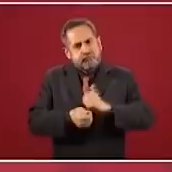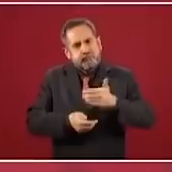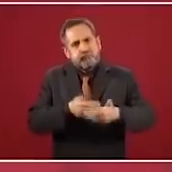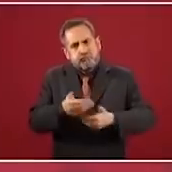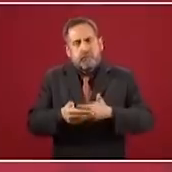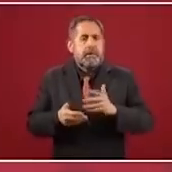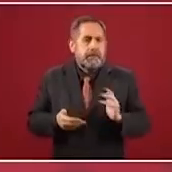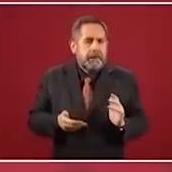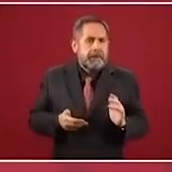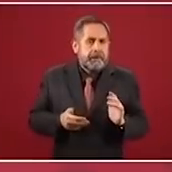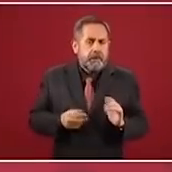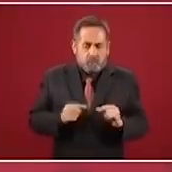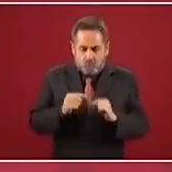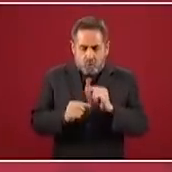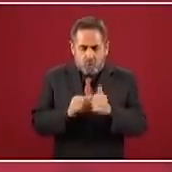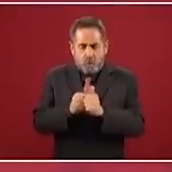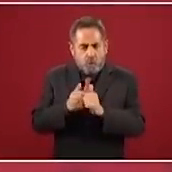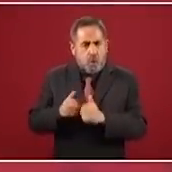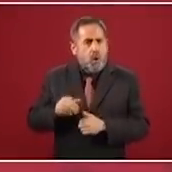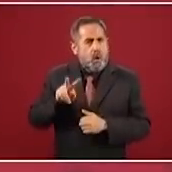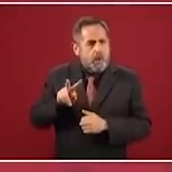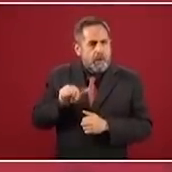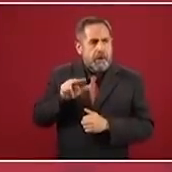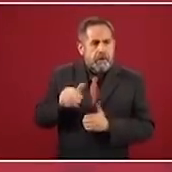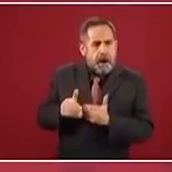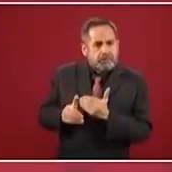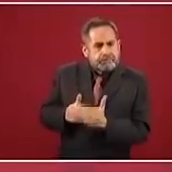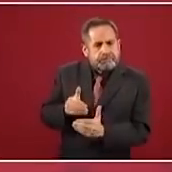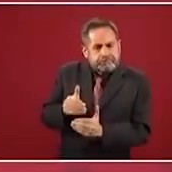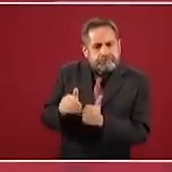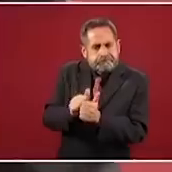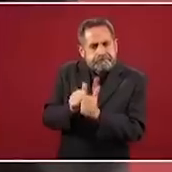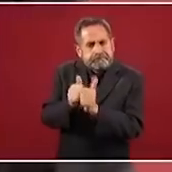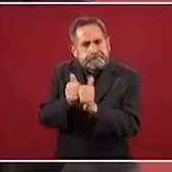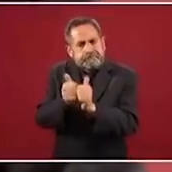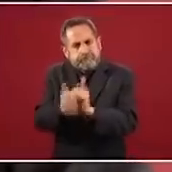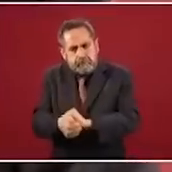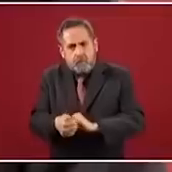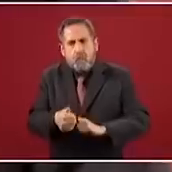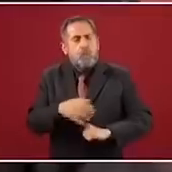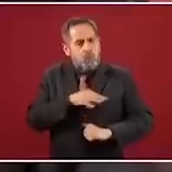Vamos a ir avanzando, pero tenemos que lograrlo.